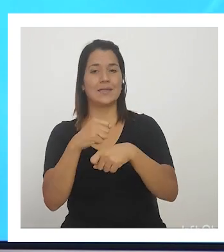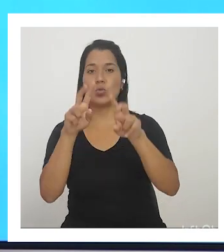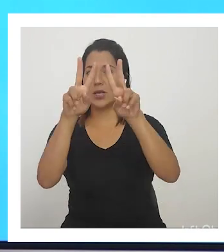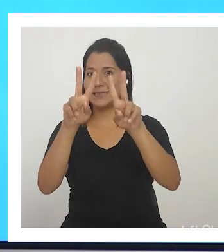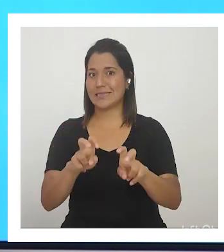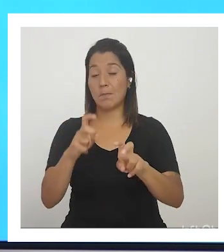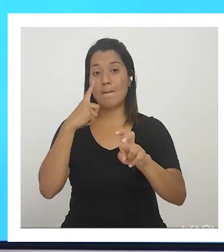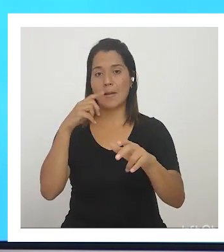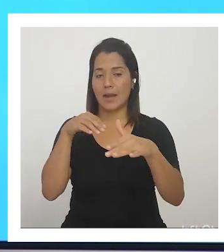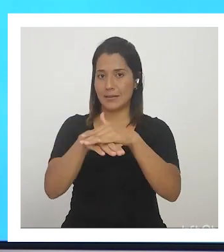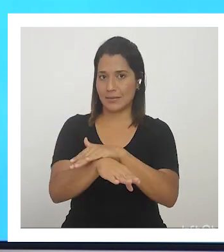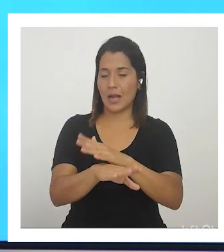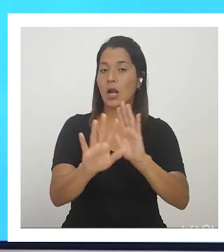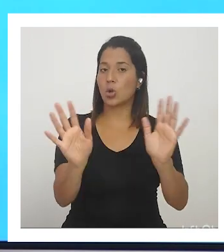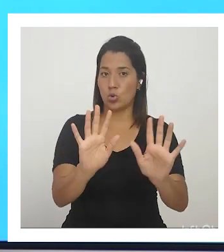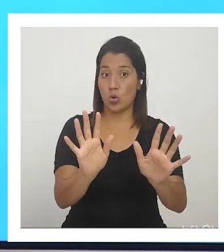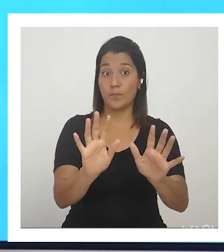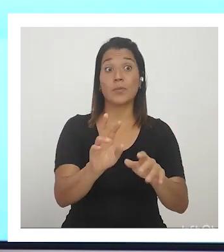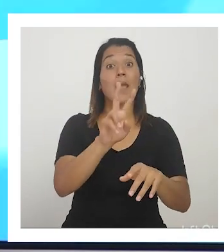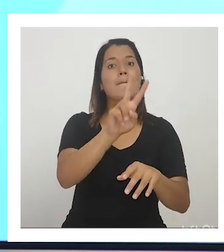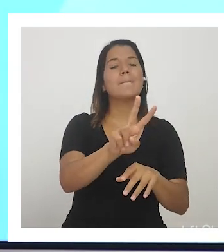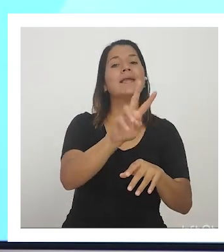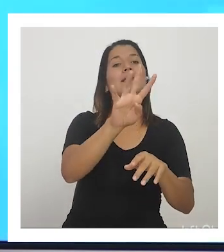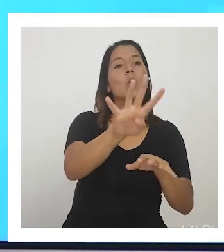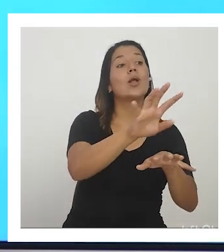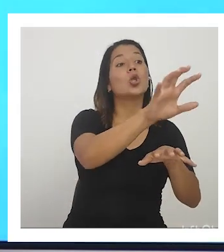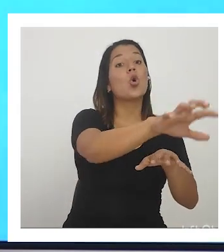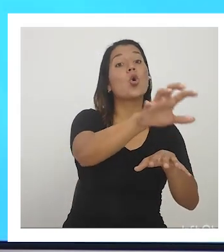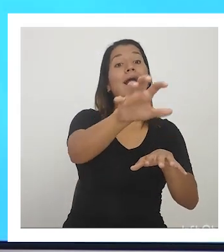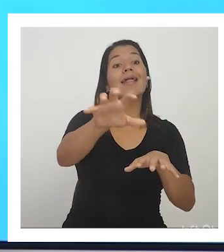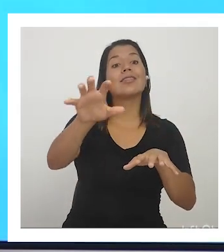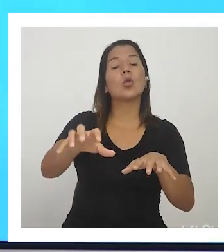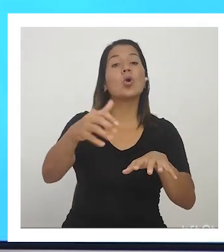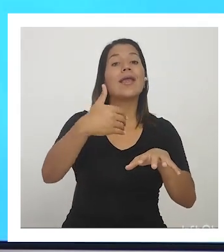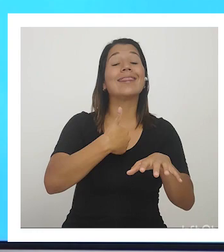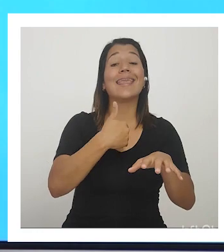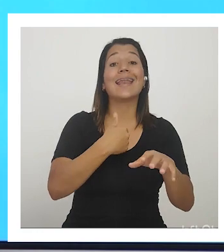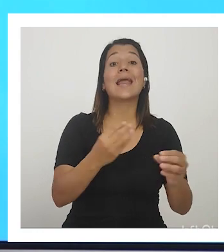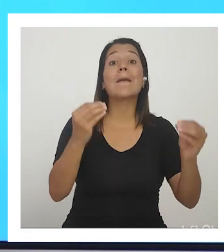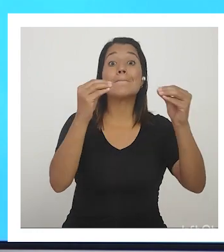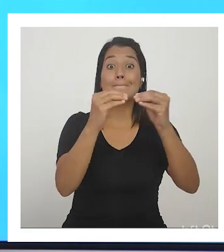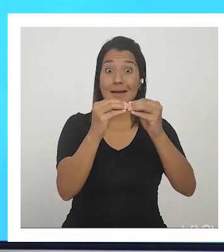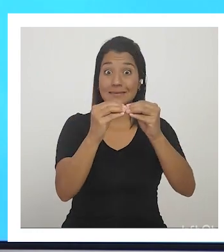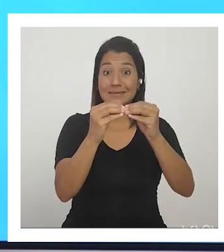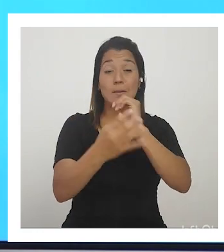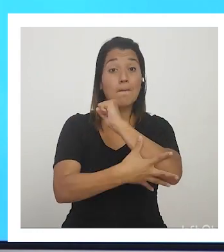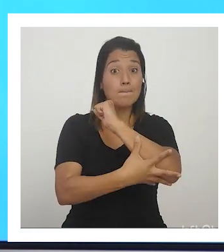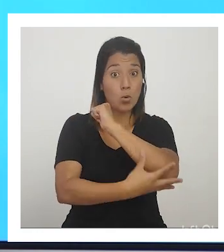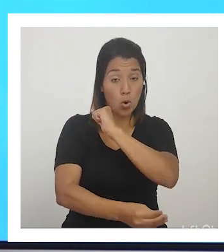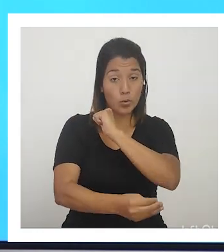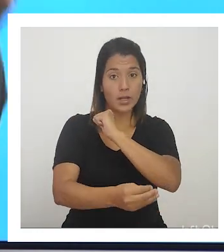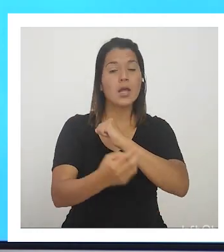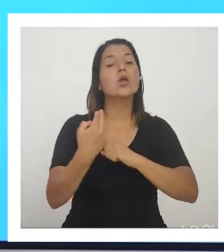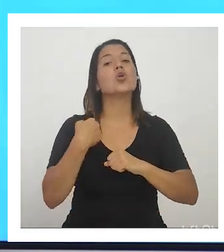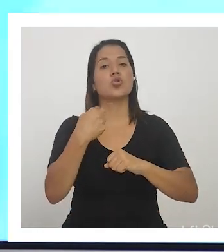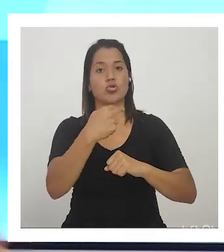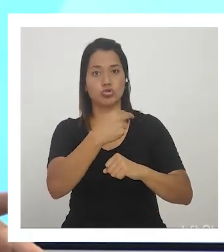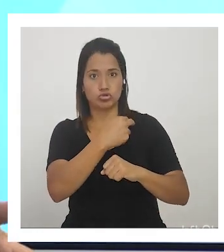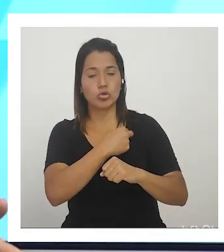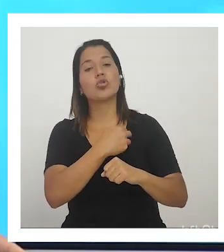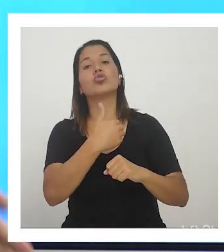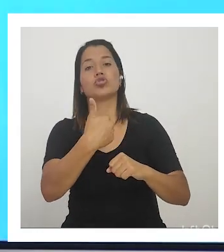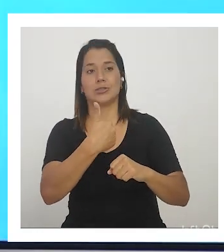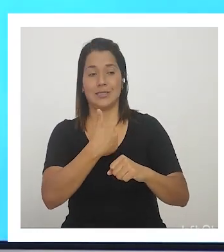24 cantores que tienen el índice de desarrollo más pobre, nosotros tenemos 23 cantones ahí que se favorecen de